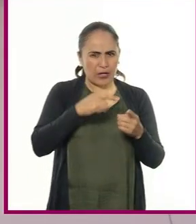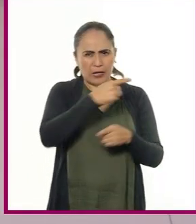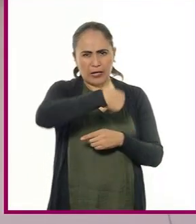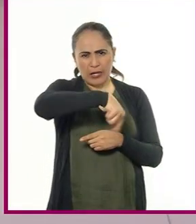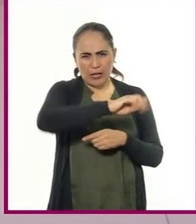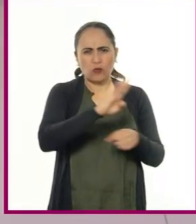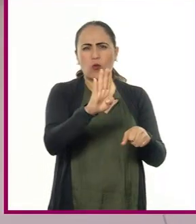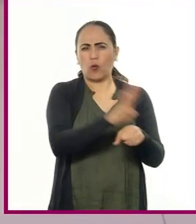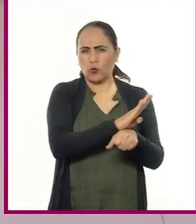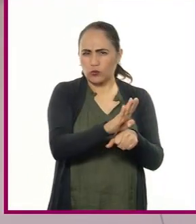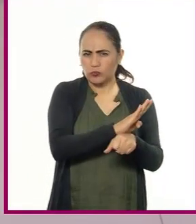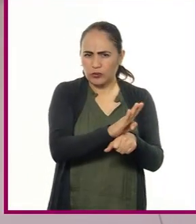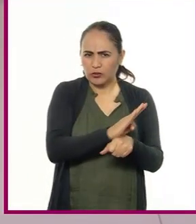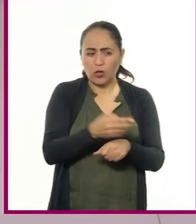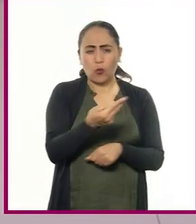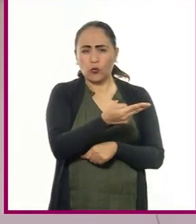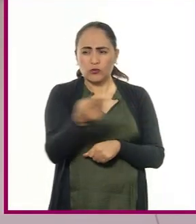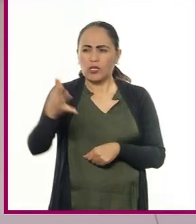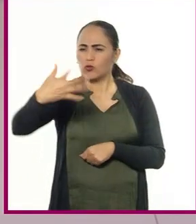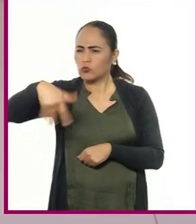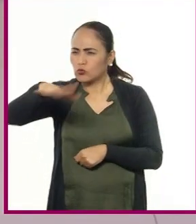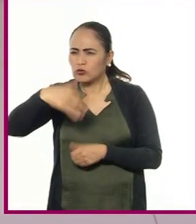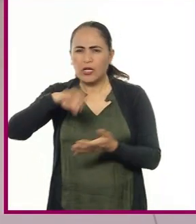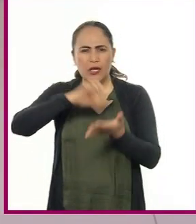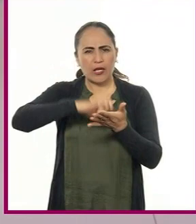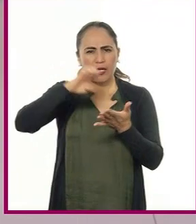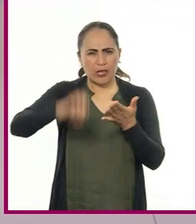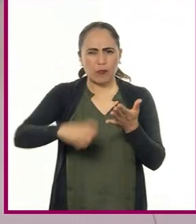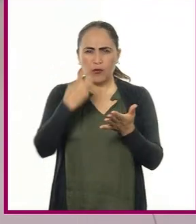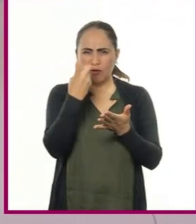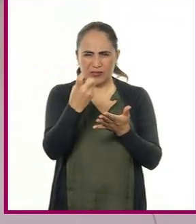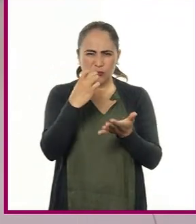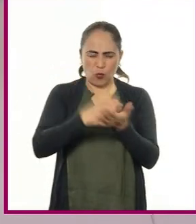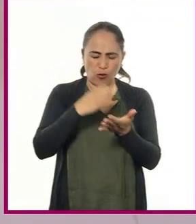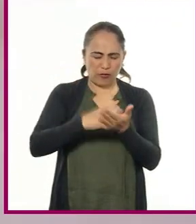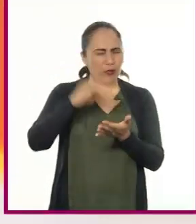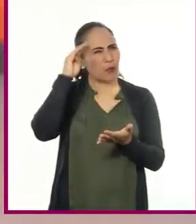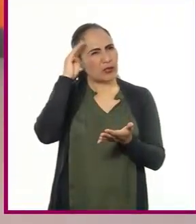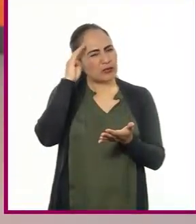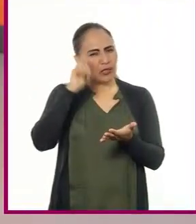Encuentren un ejemplo y en su cuaderno apunten sus reflexiones.